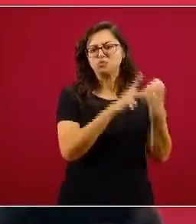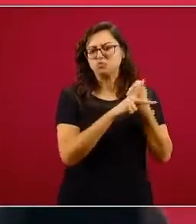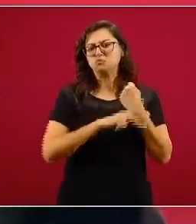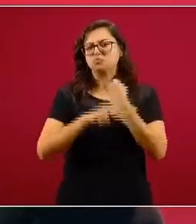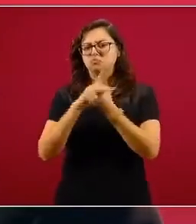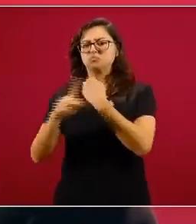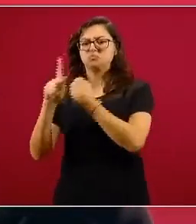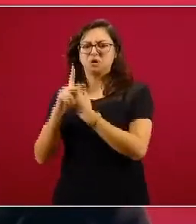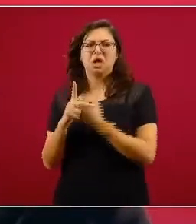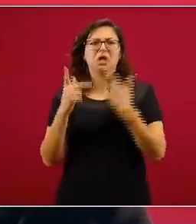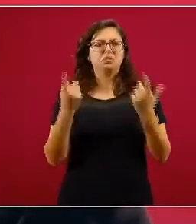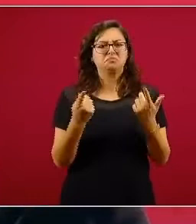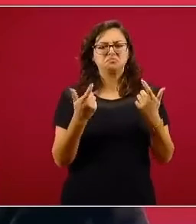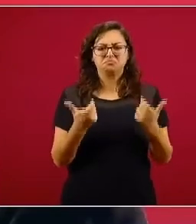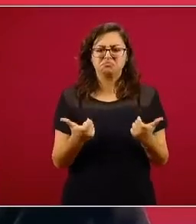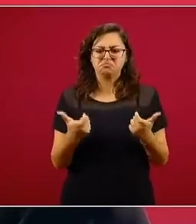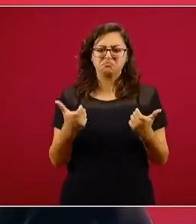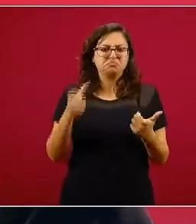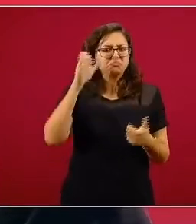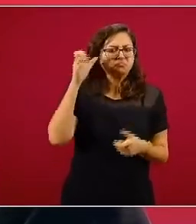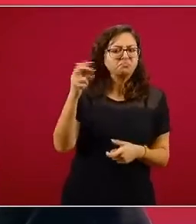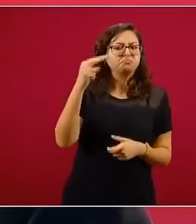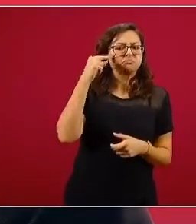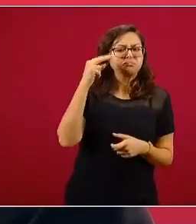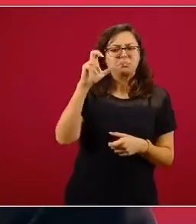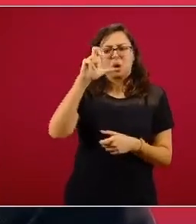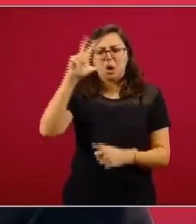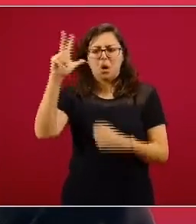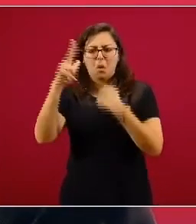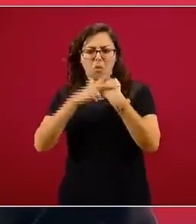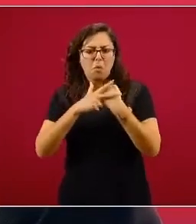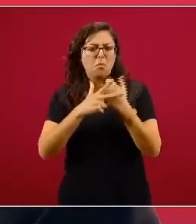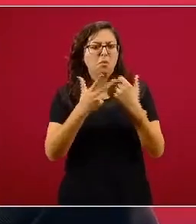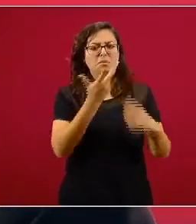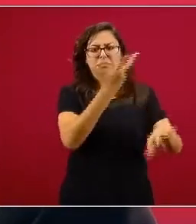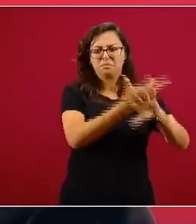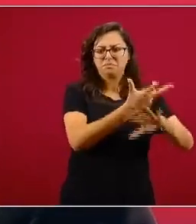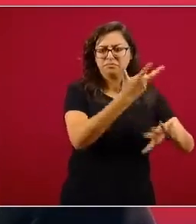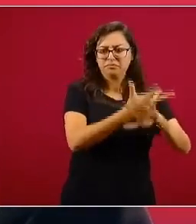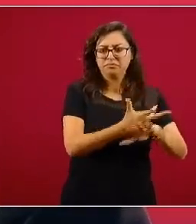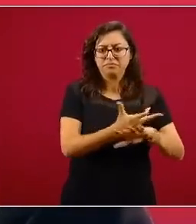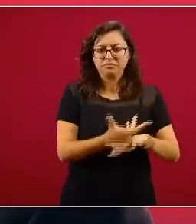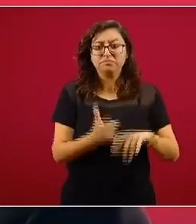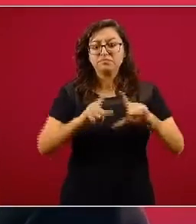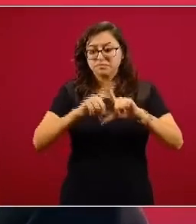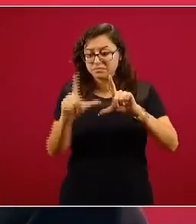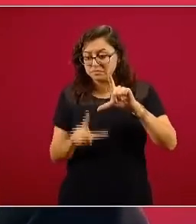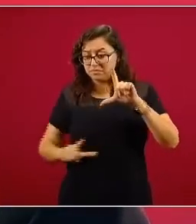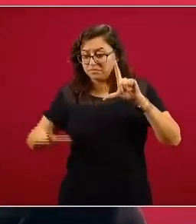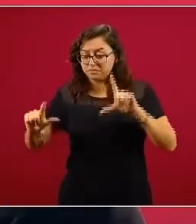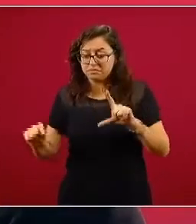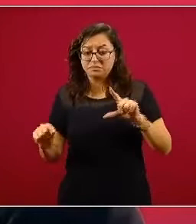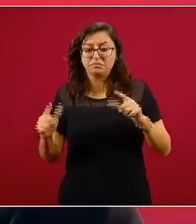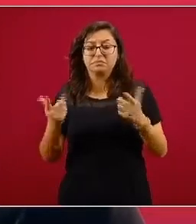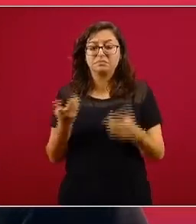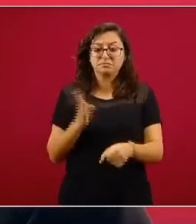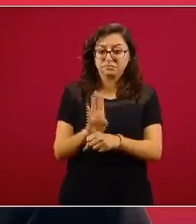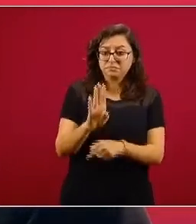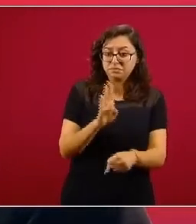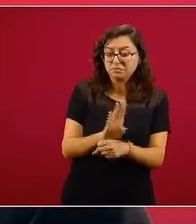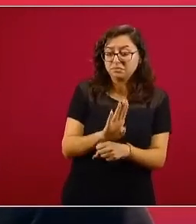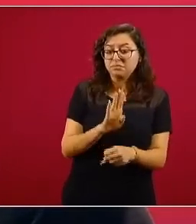globales, China incluida, muchos de los países de Europa Occidental, Estados Unidos, México,